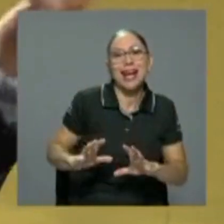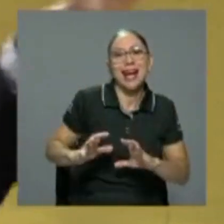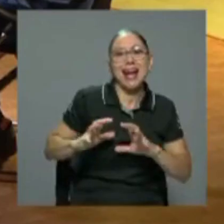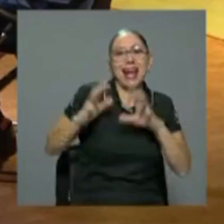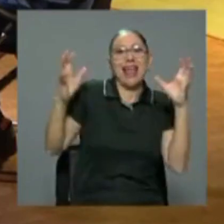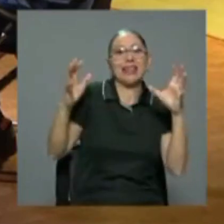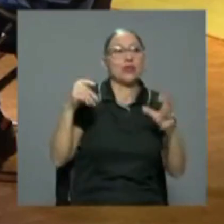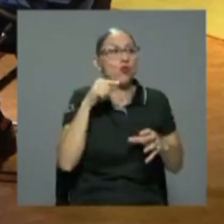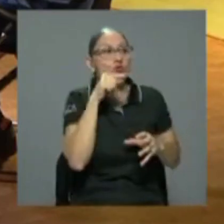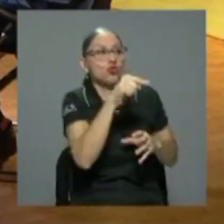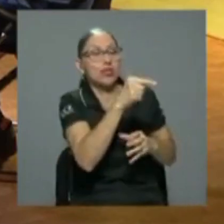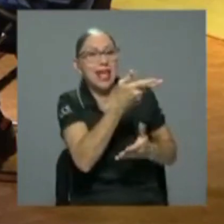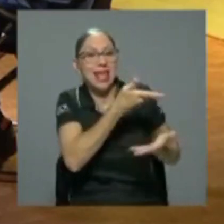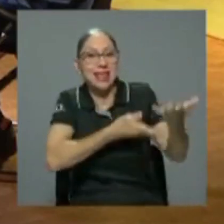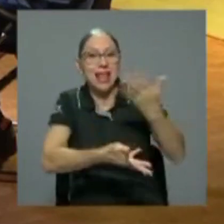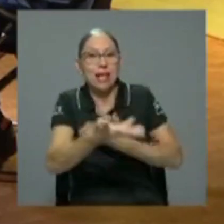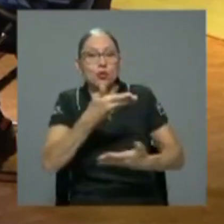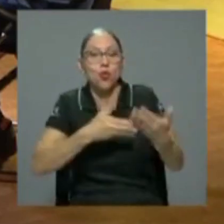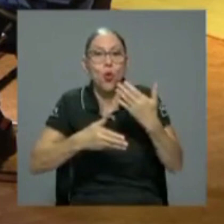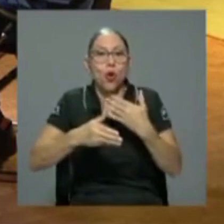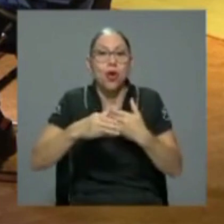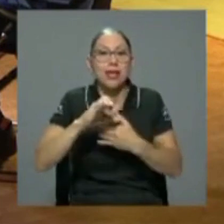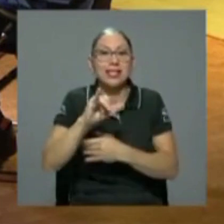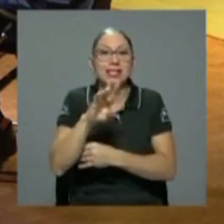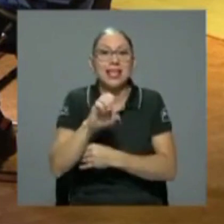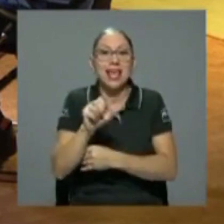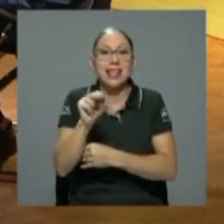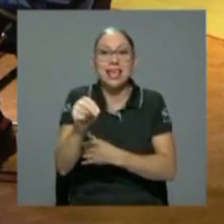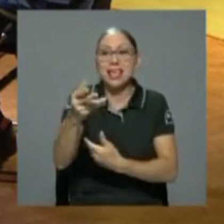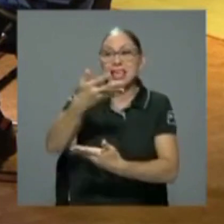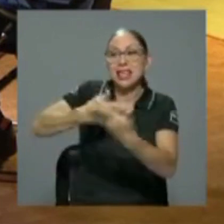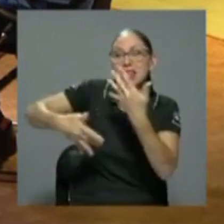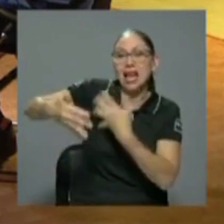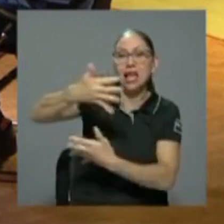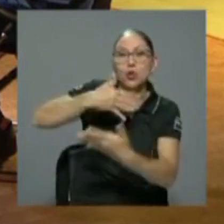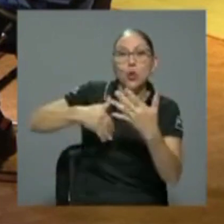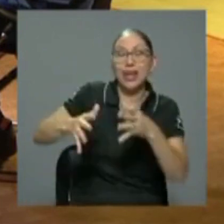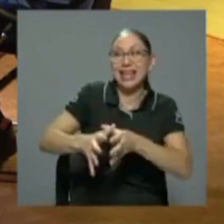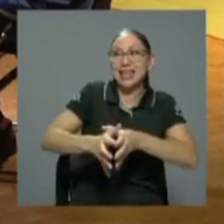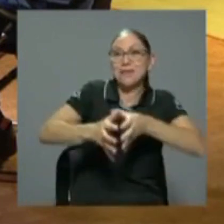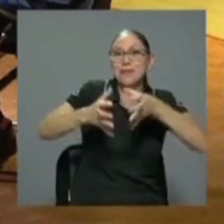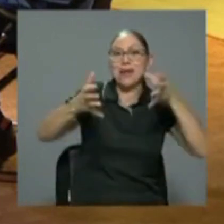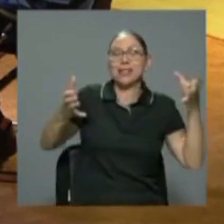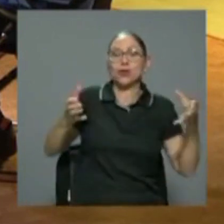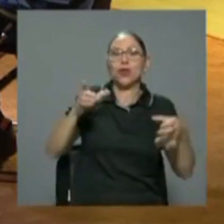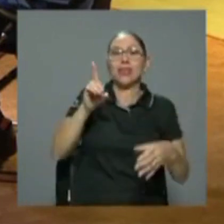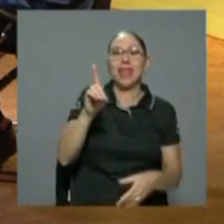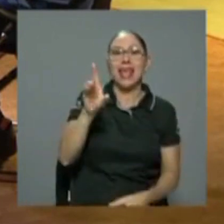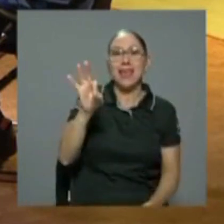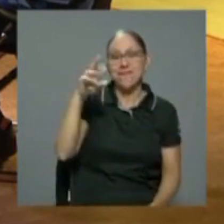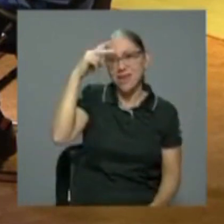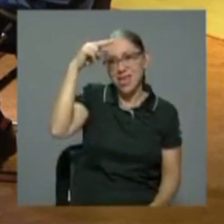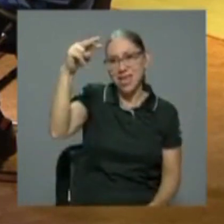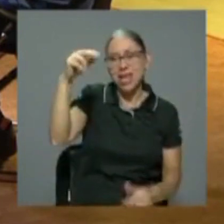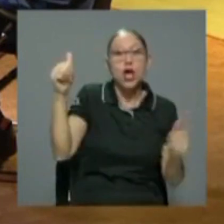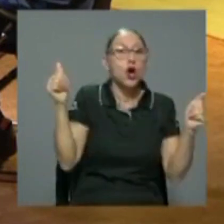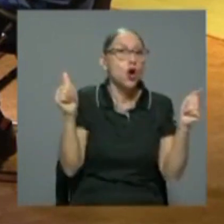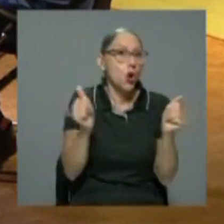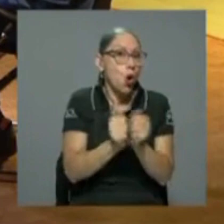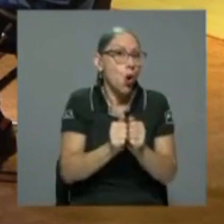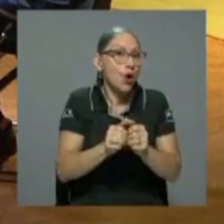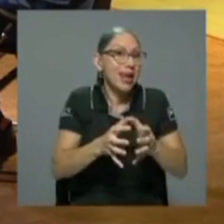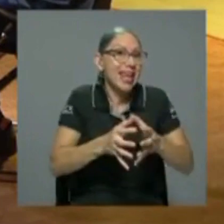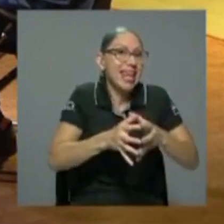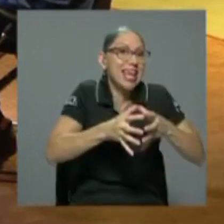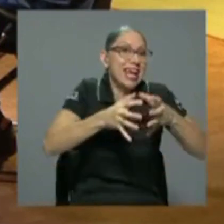interactuó en el inmenso DF con gigantes y no tan gigantes, para no discriminar